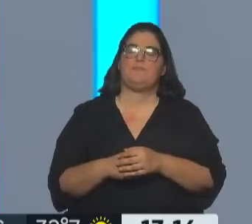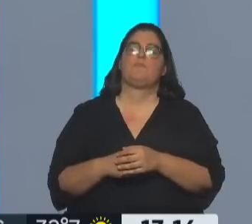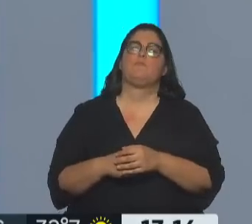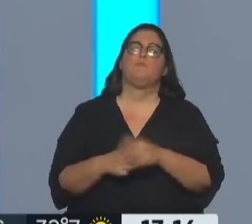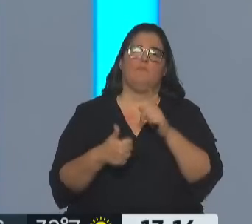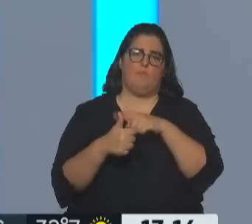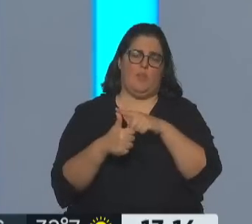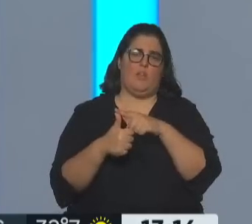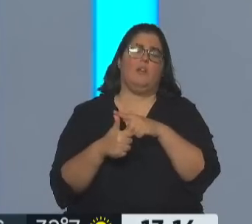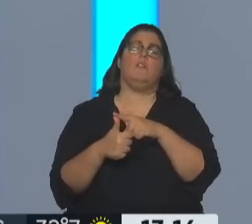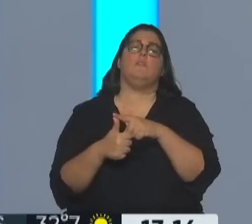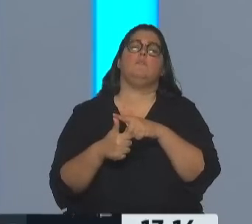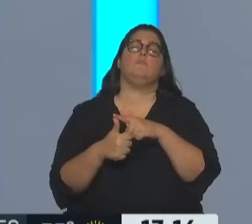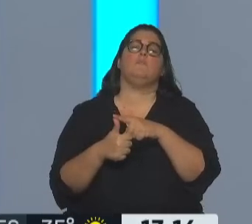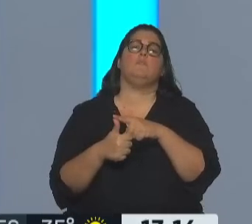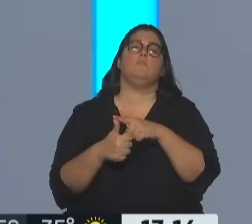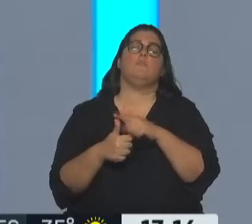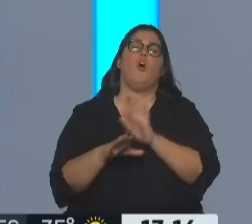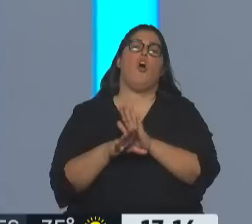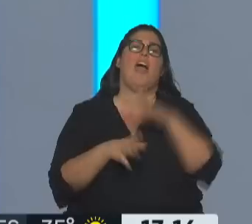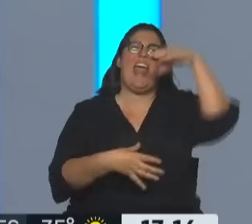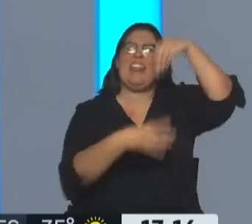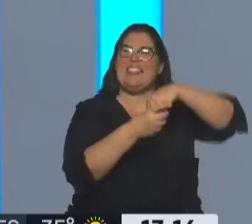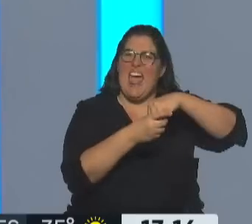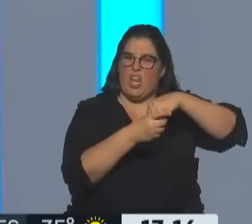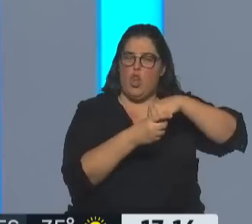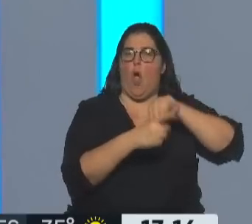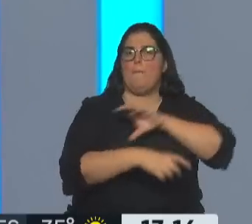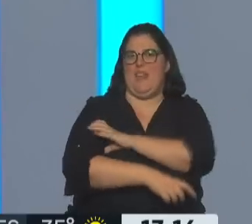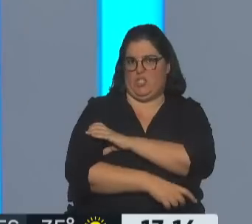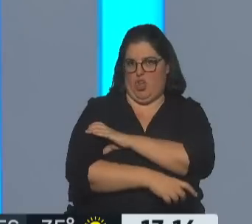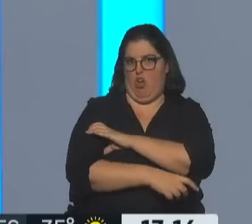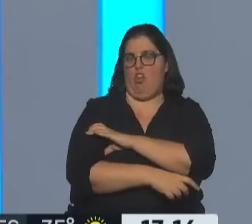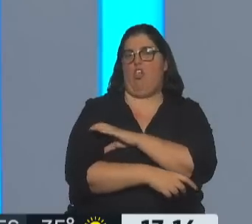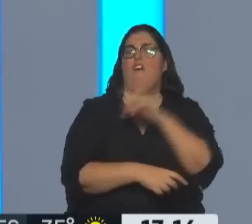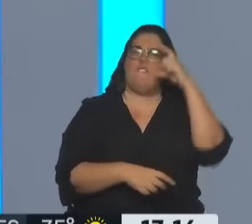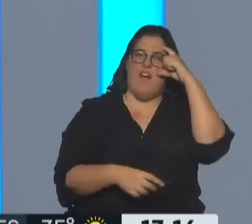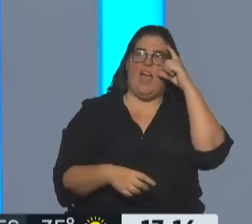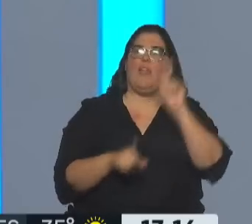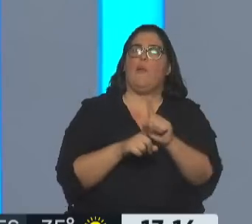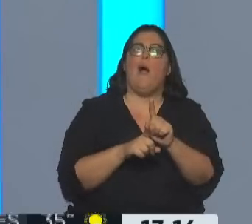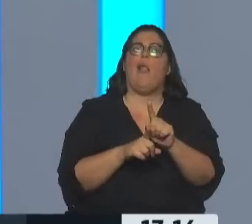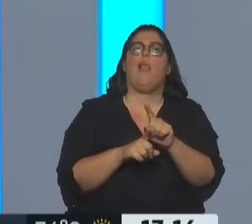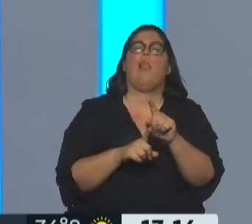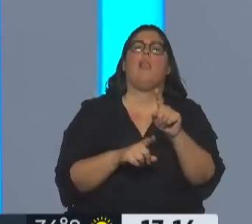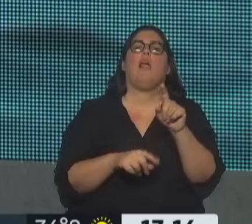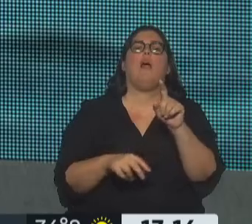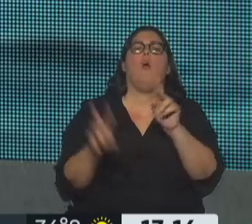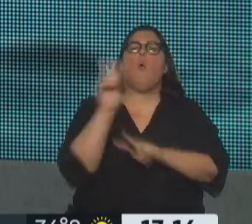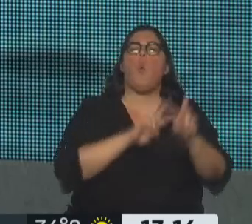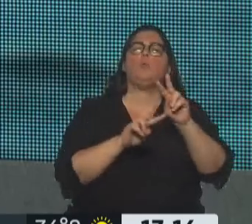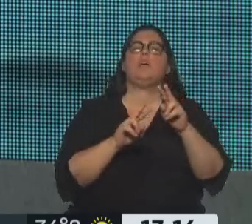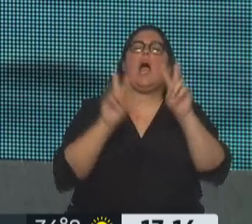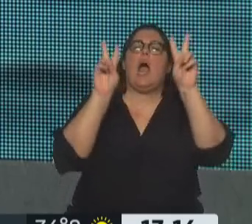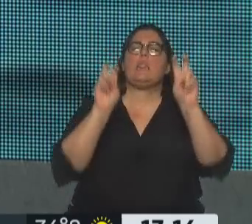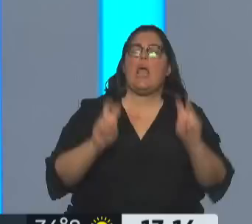justamente con la presión doméstica, ¿no? Digamos, o sea, Biden quizás estaba apostando a retomar una agenda de un